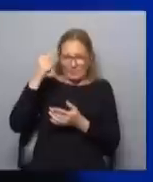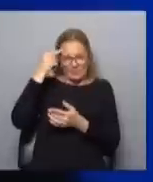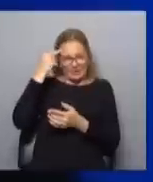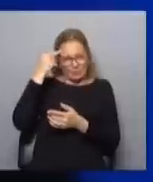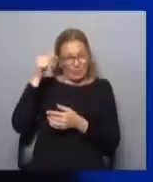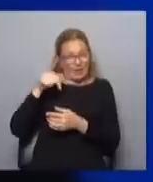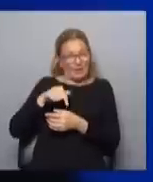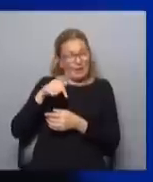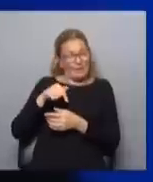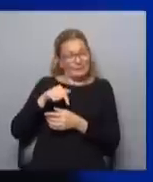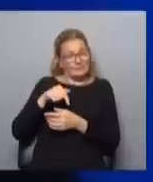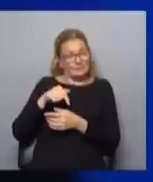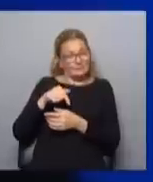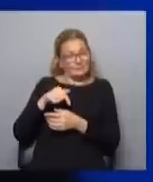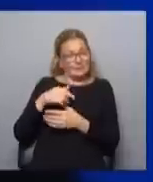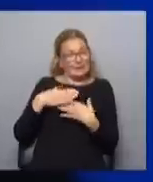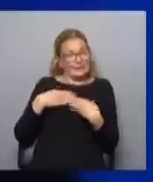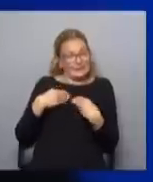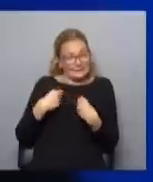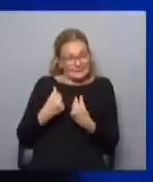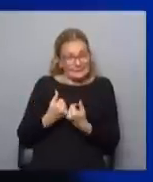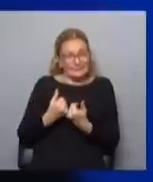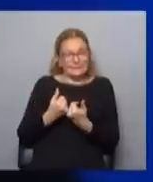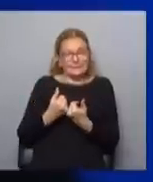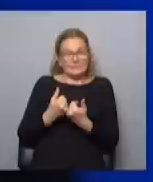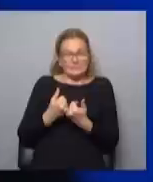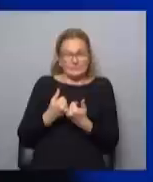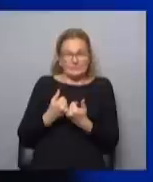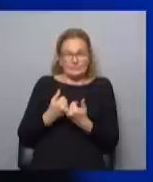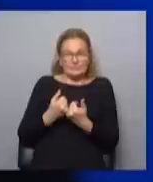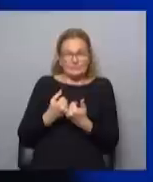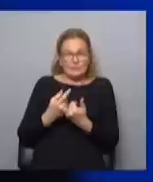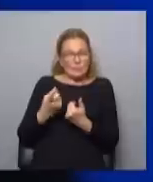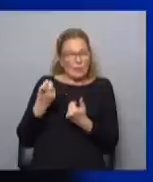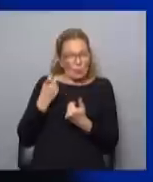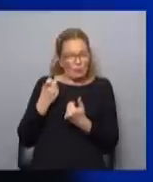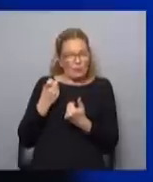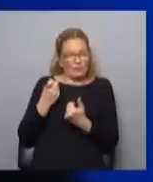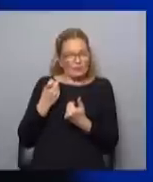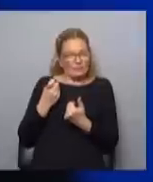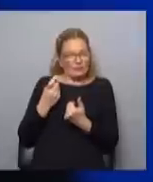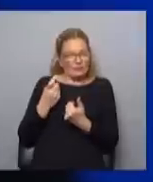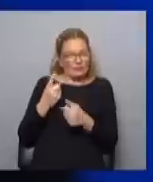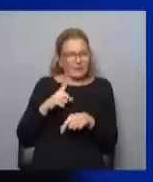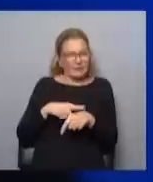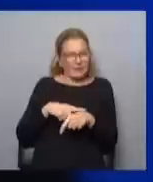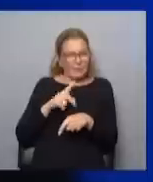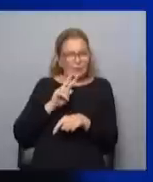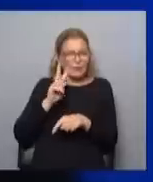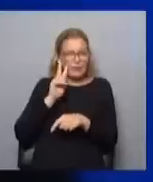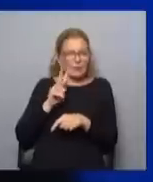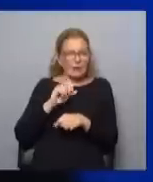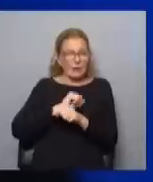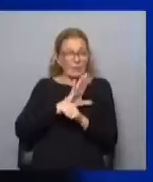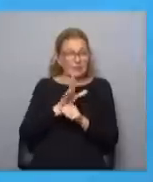metropolitana se está sintiendo con mucha fuerza o por lo menos con una fuerza que hacía tiempo que no veía la